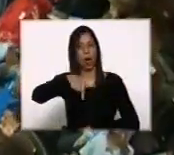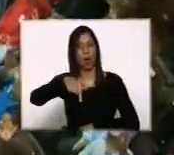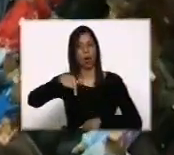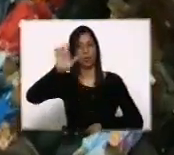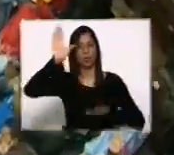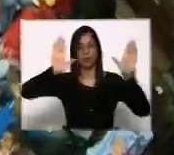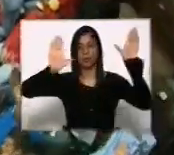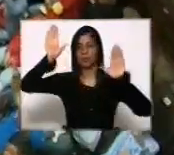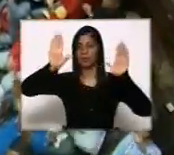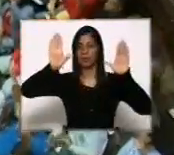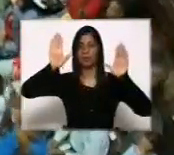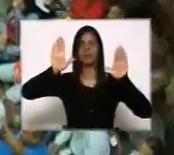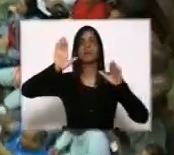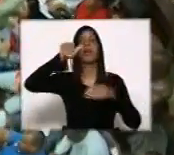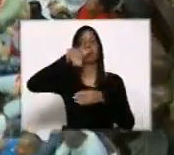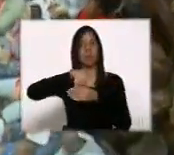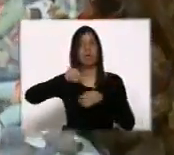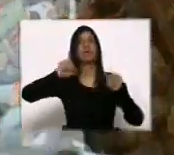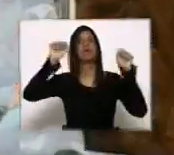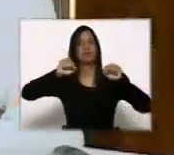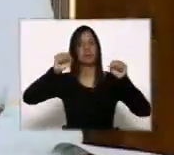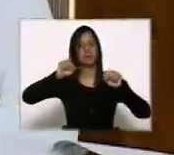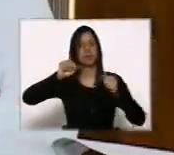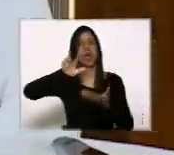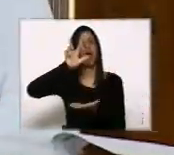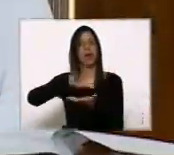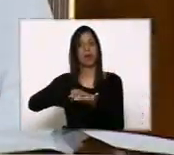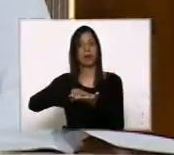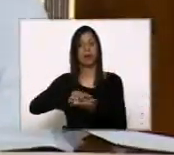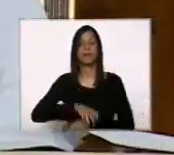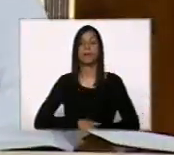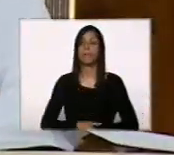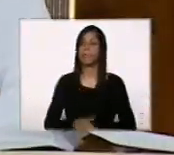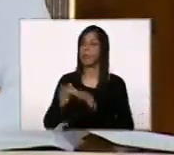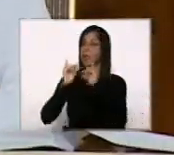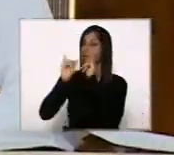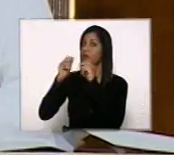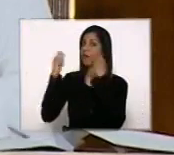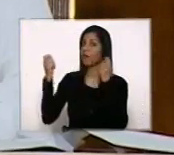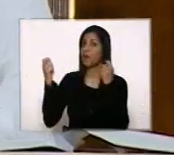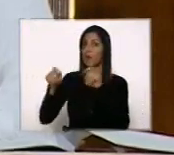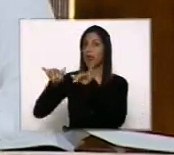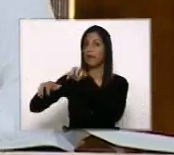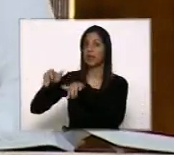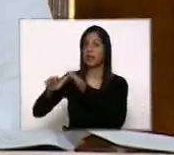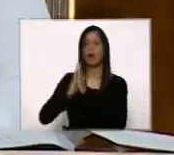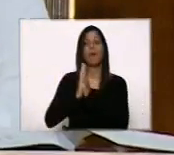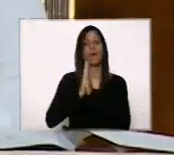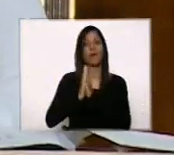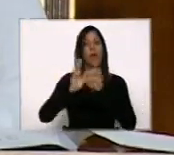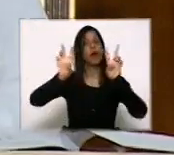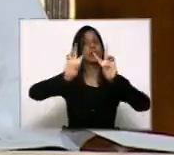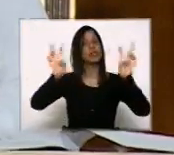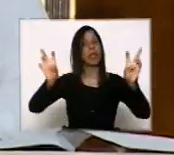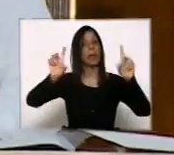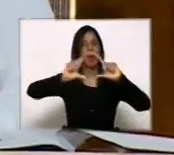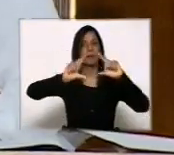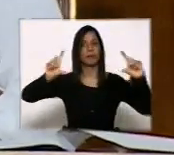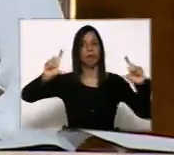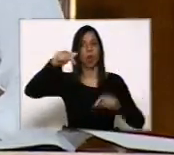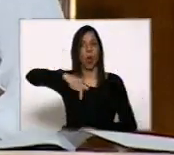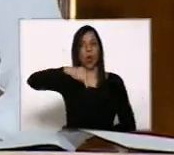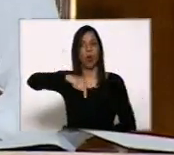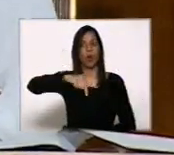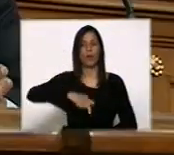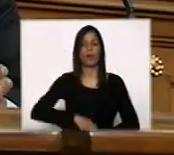secretario. Aprobado. Secretario, sírvase informar el punto único del orden